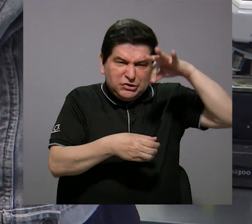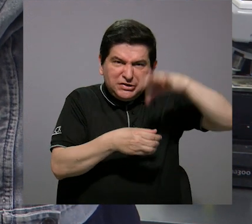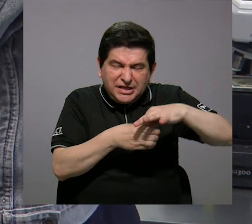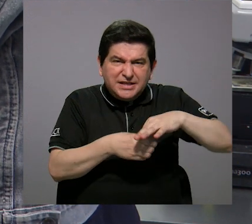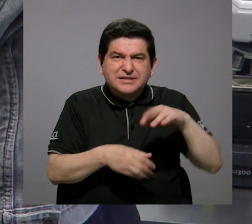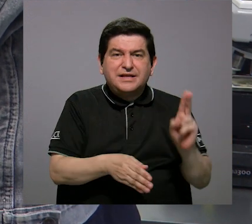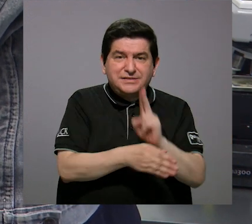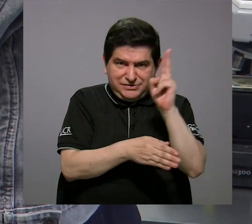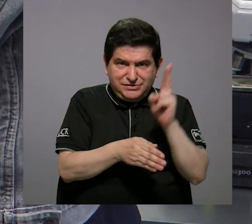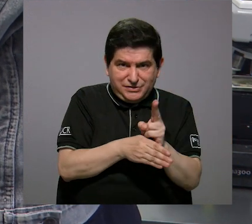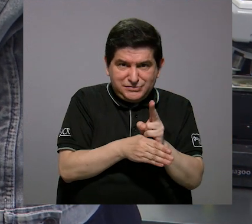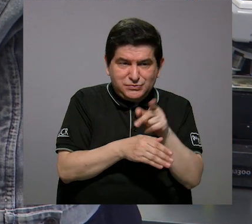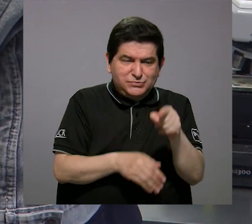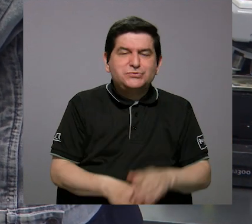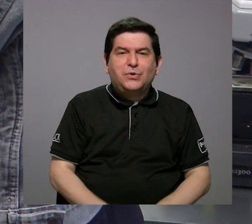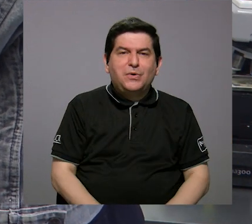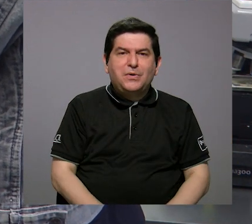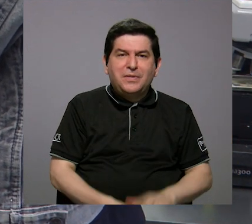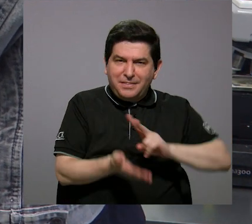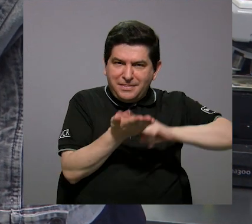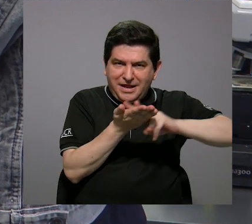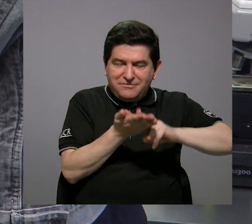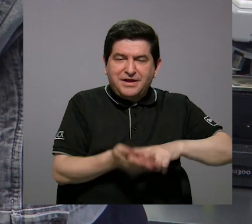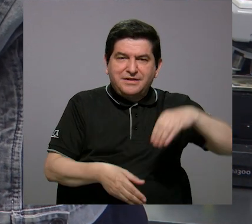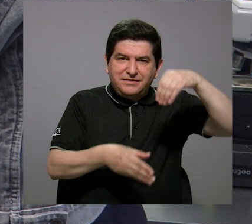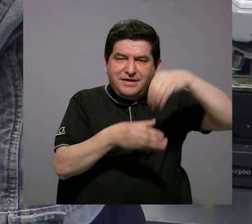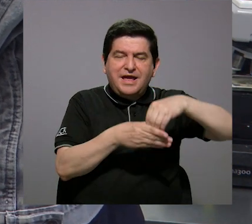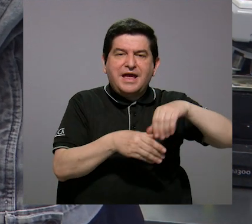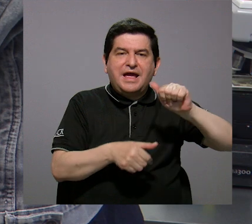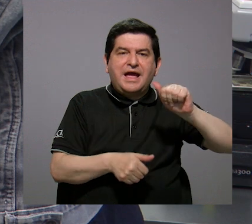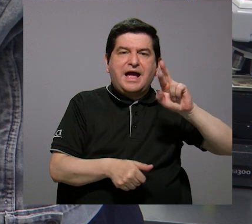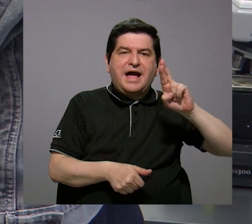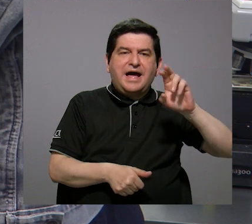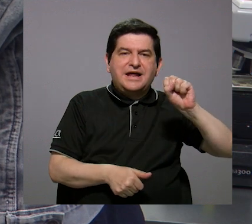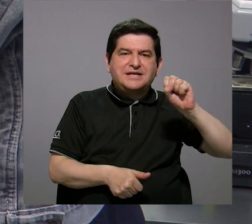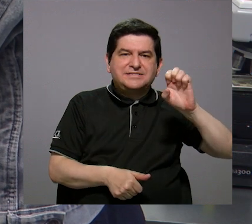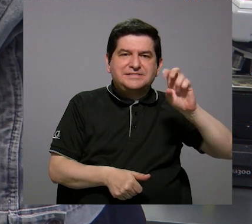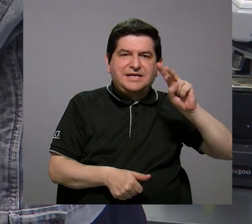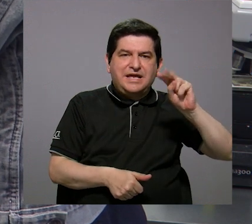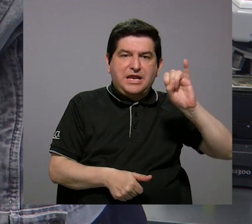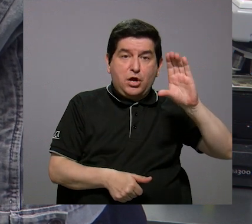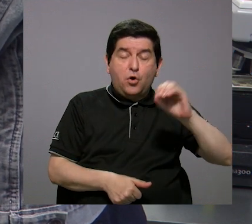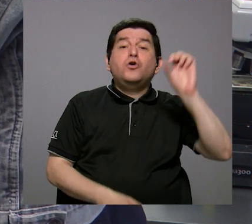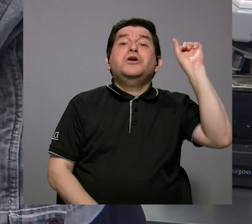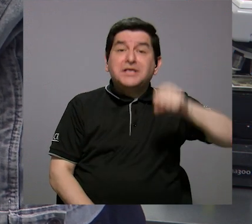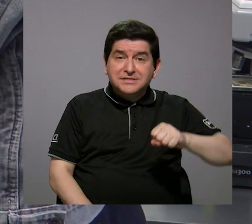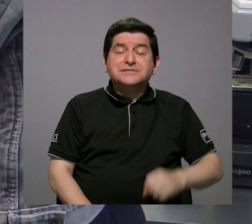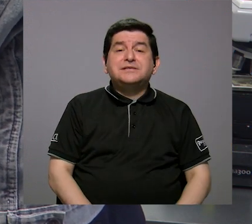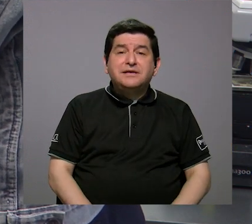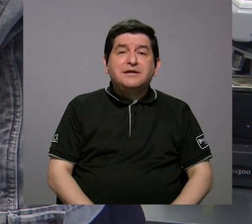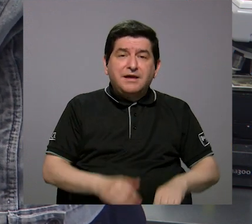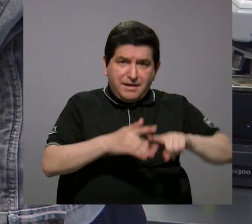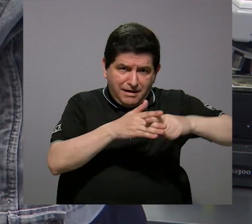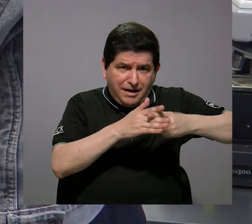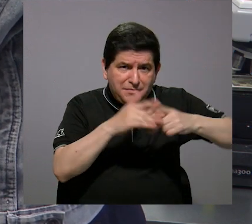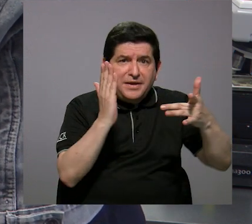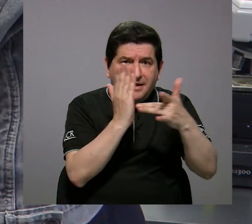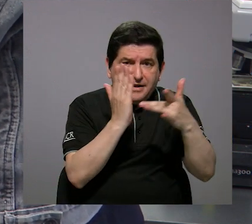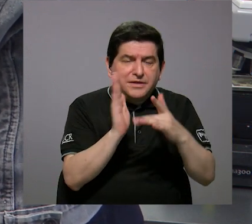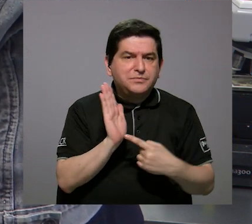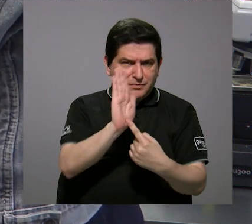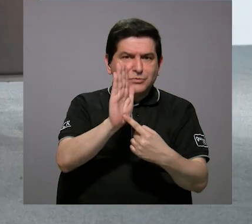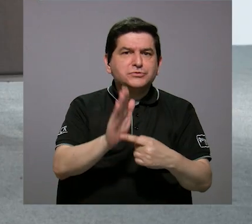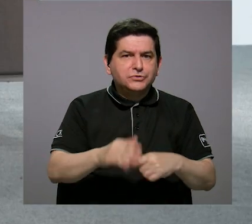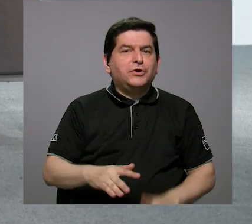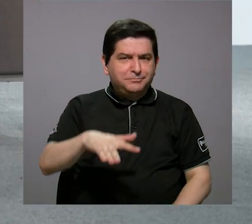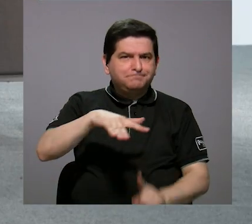con que se tiñeron el billete de verde contenían arsénico, y efectivamente en el Raman salió la existencia de arsénico, ¿verdad? Entonces